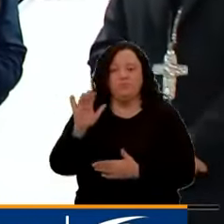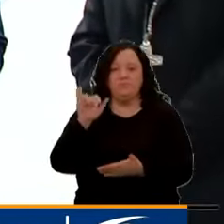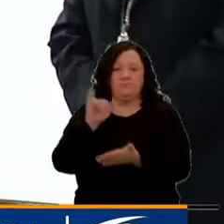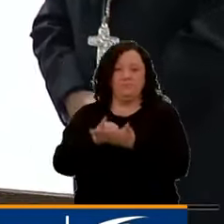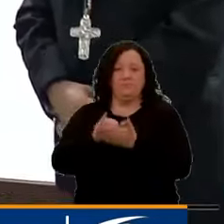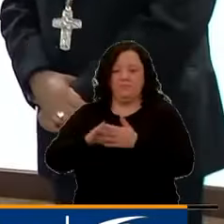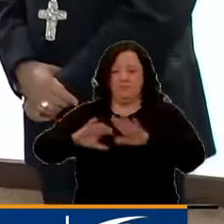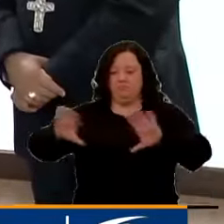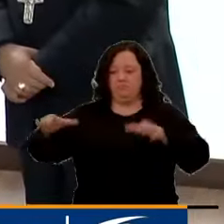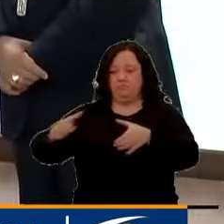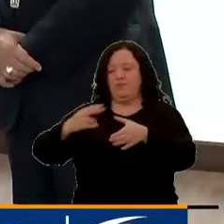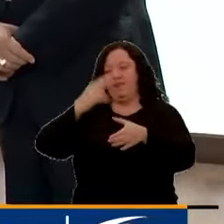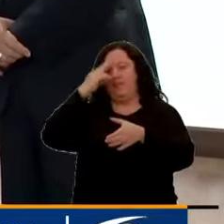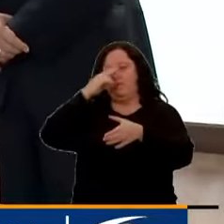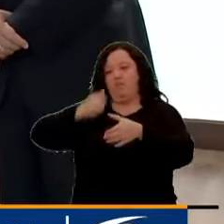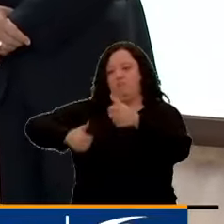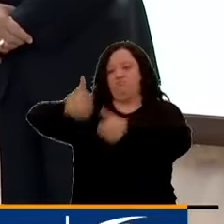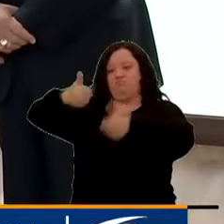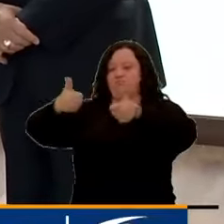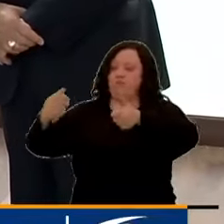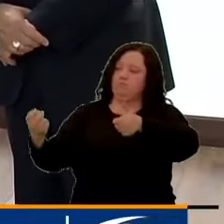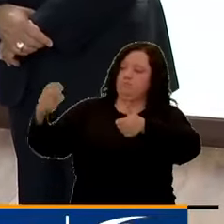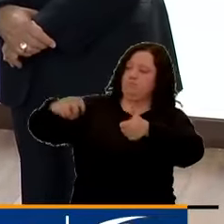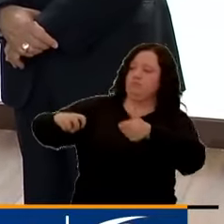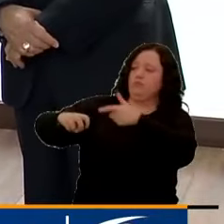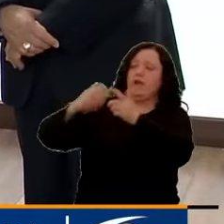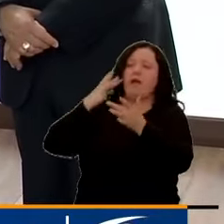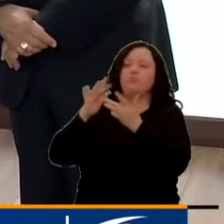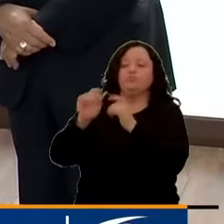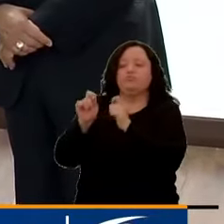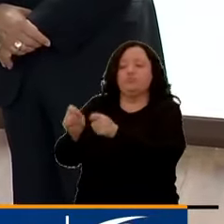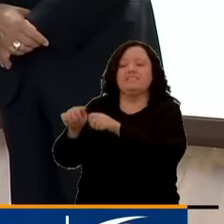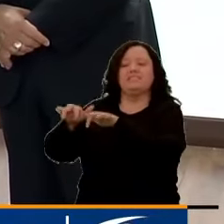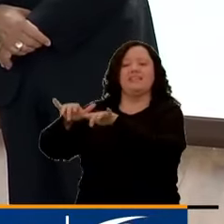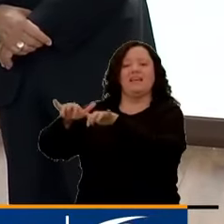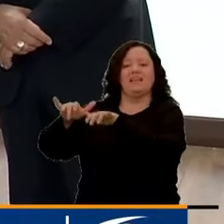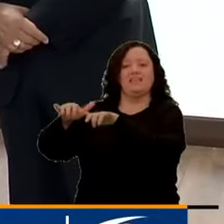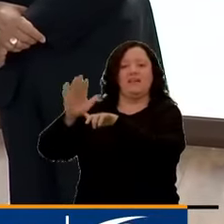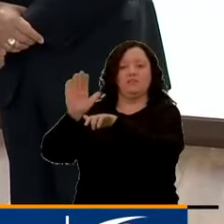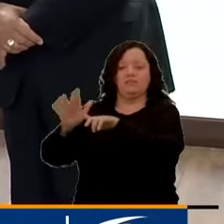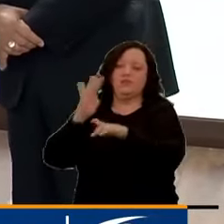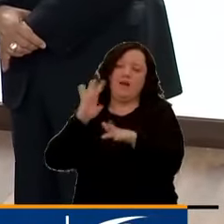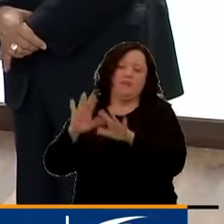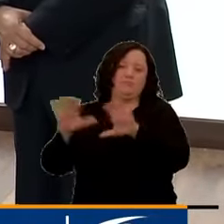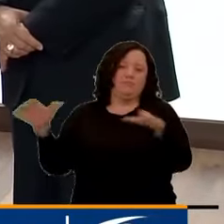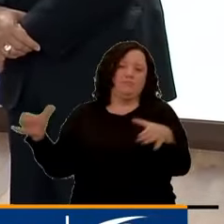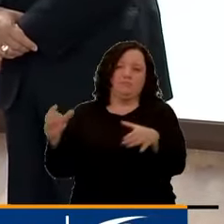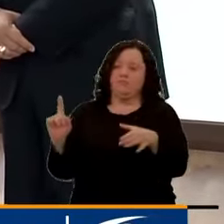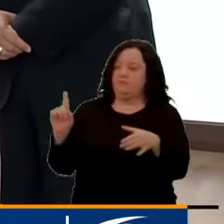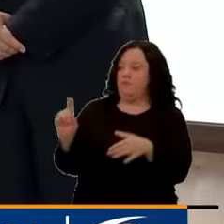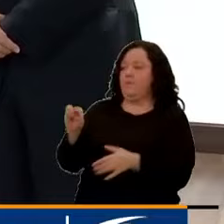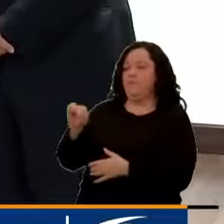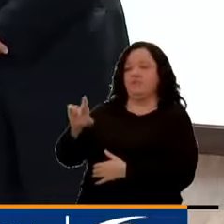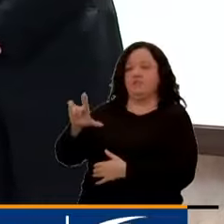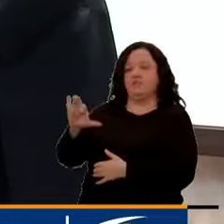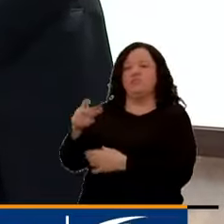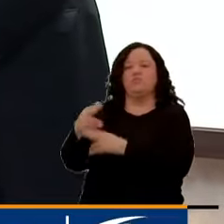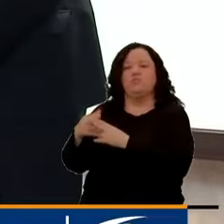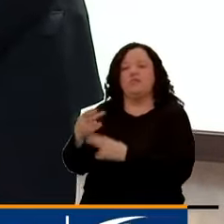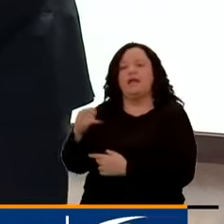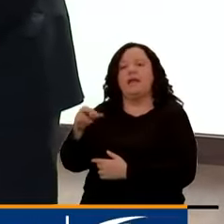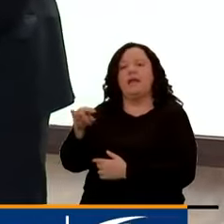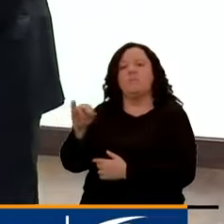de la Iglesia Católica es el nuevo secretario de la conferencia, Monseñor Germán Medina.